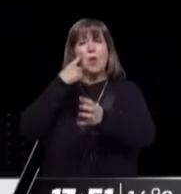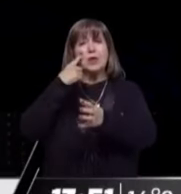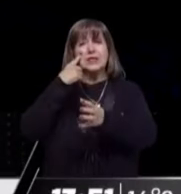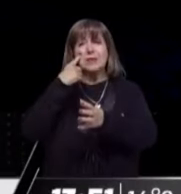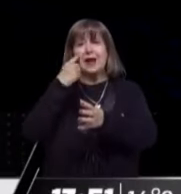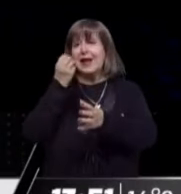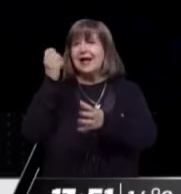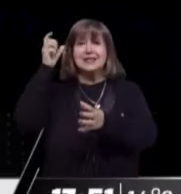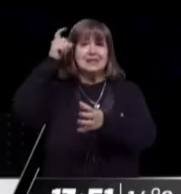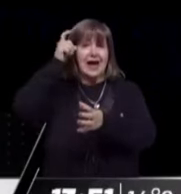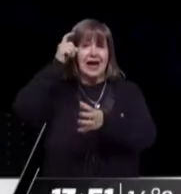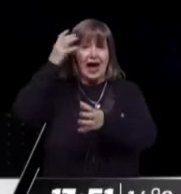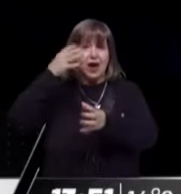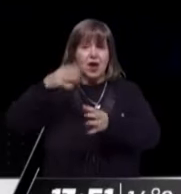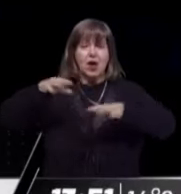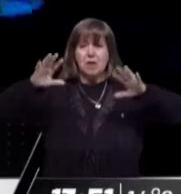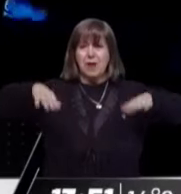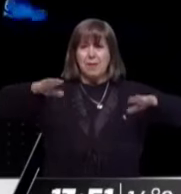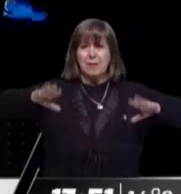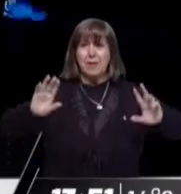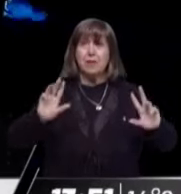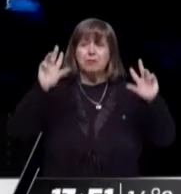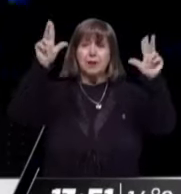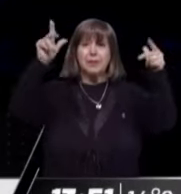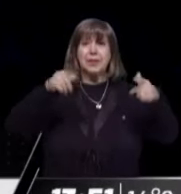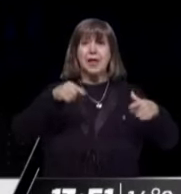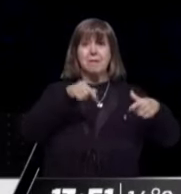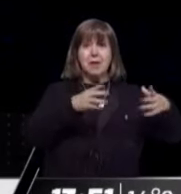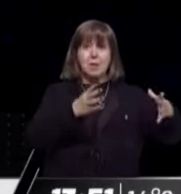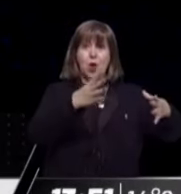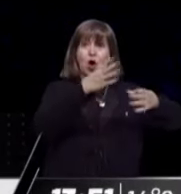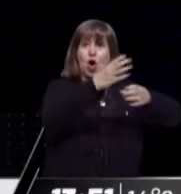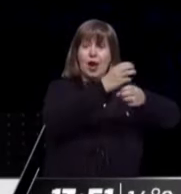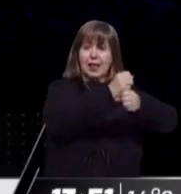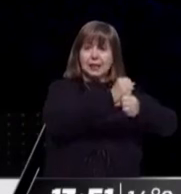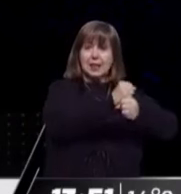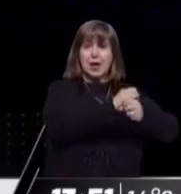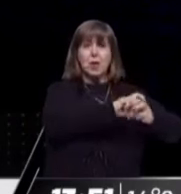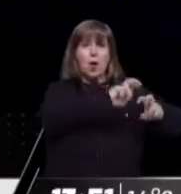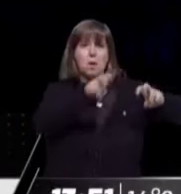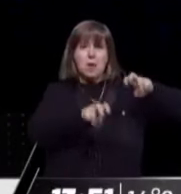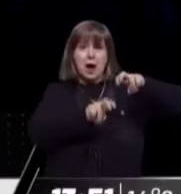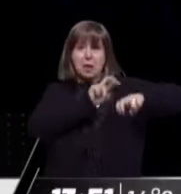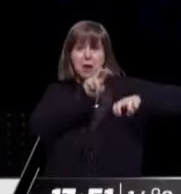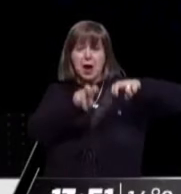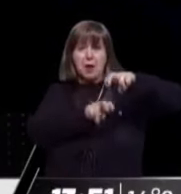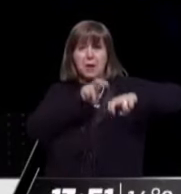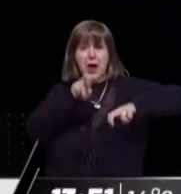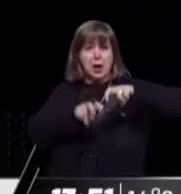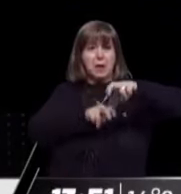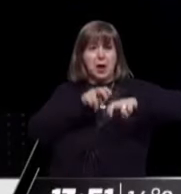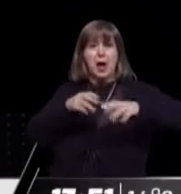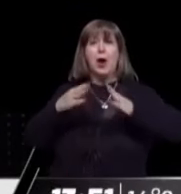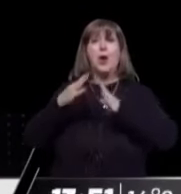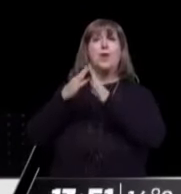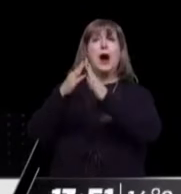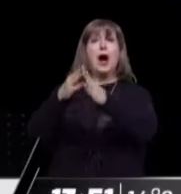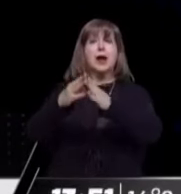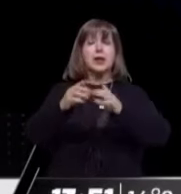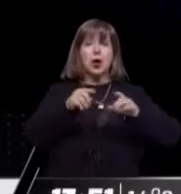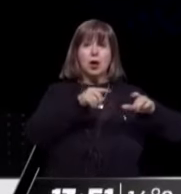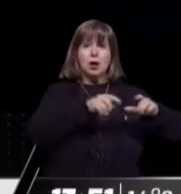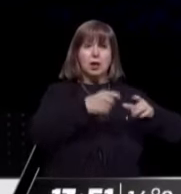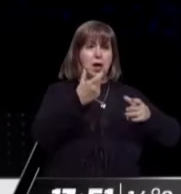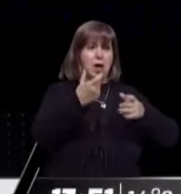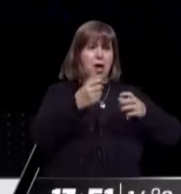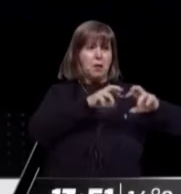de San Carlos, deciden bajar del colectivo, ingresar a lo que es el barrio y empezar a generar